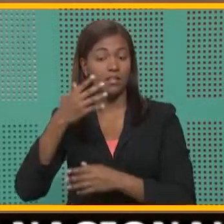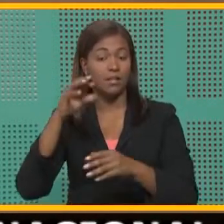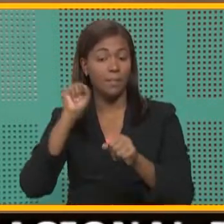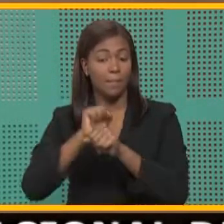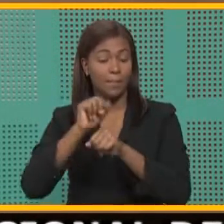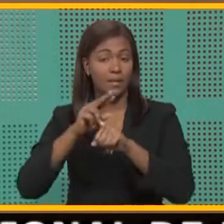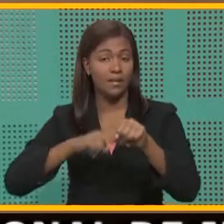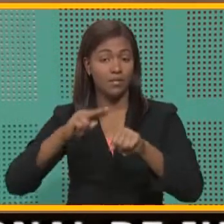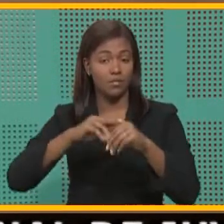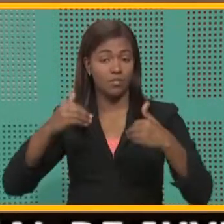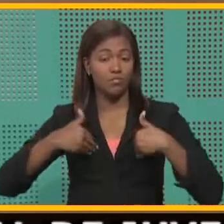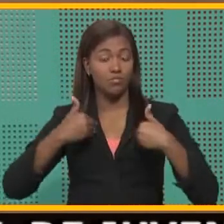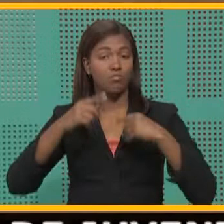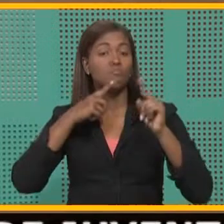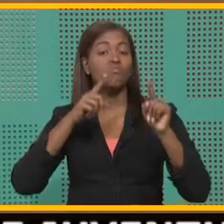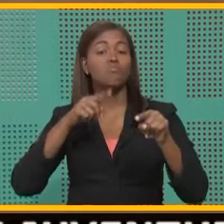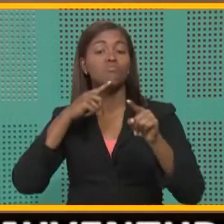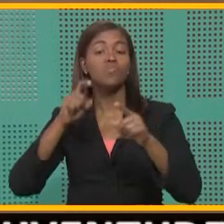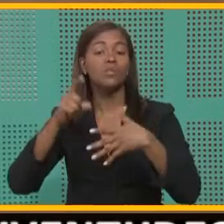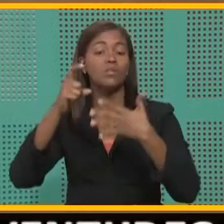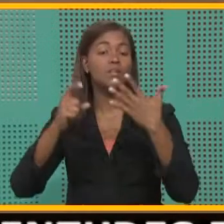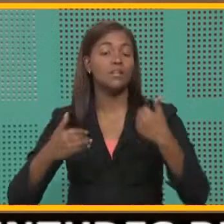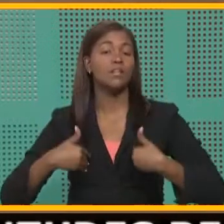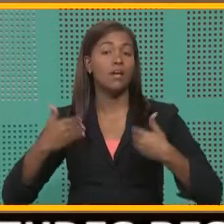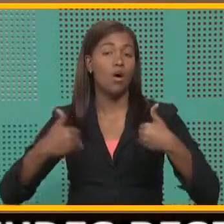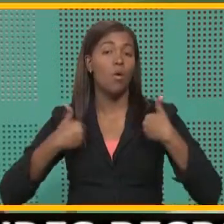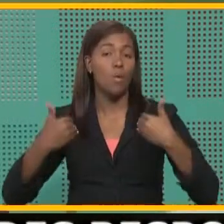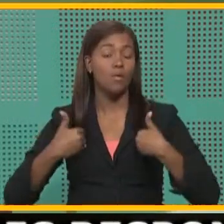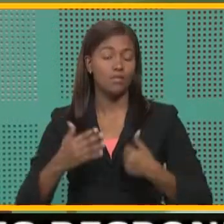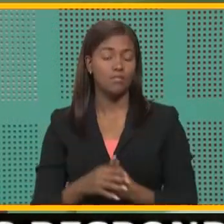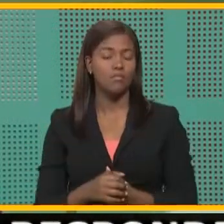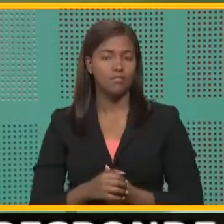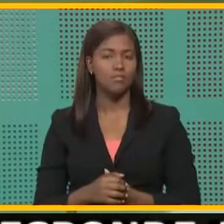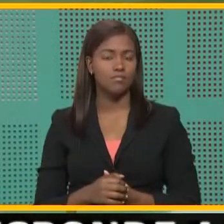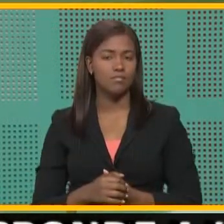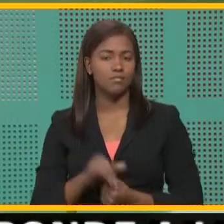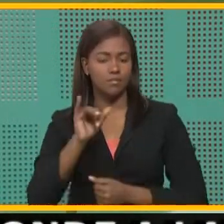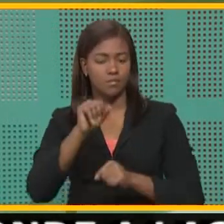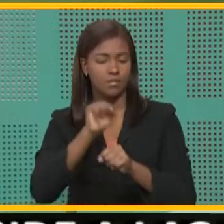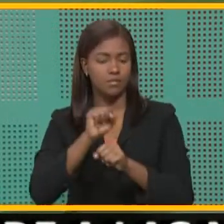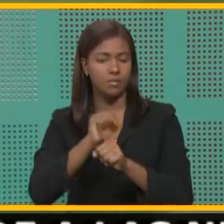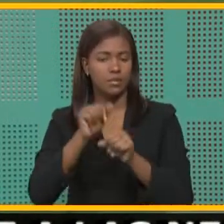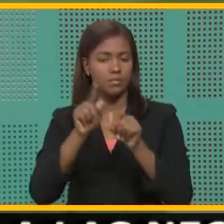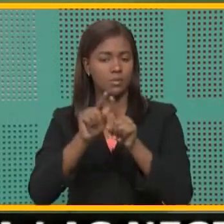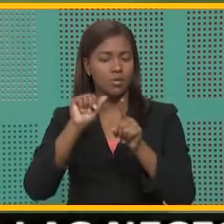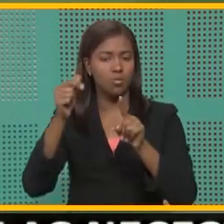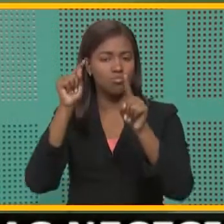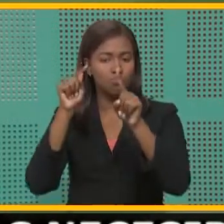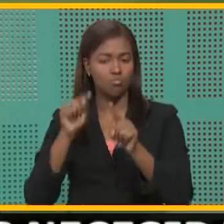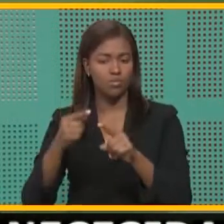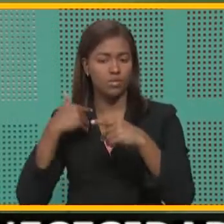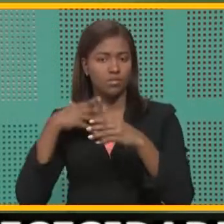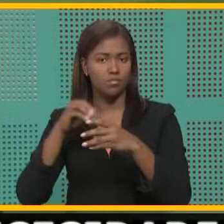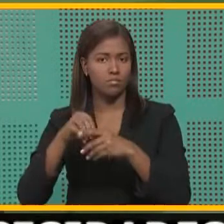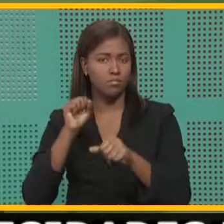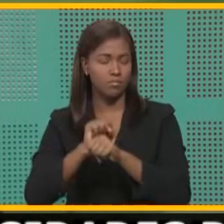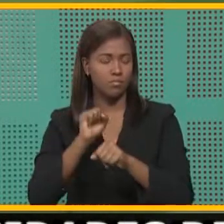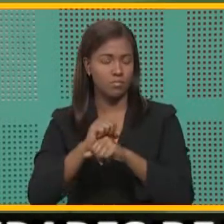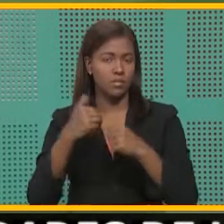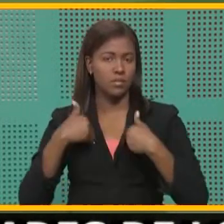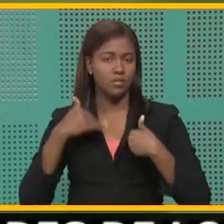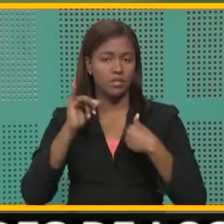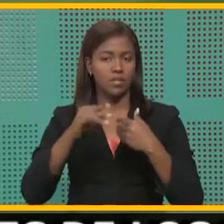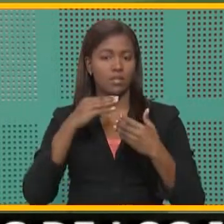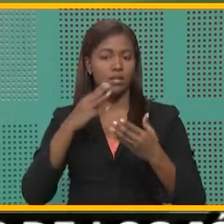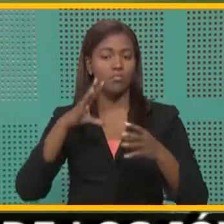Juventudes responde a las necesidades de los jóvenes. Este plan y también otras estrategias que se están fomentando es